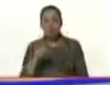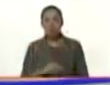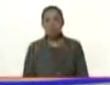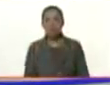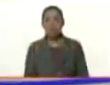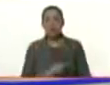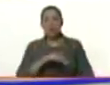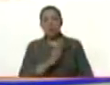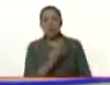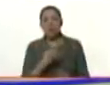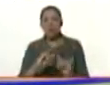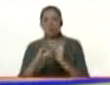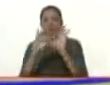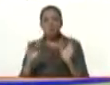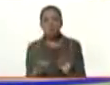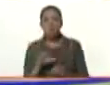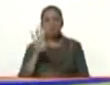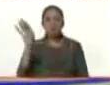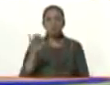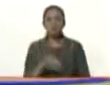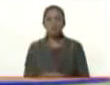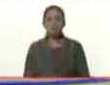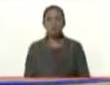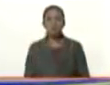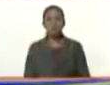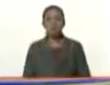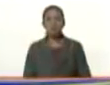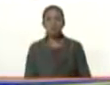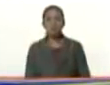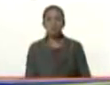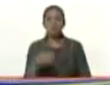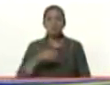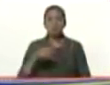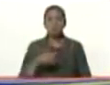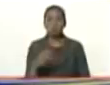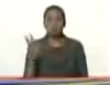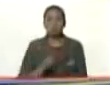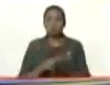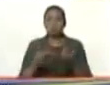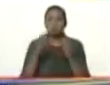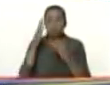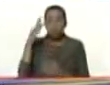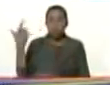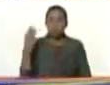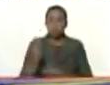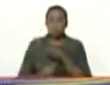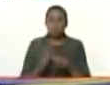las academias militares del país. Y hoy se ha cumplido ese sueño.